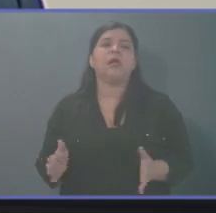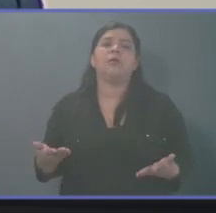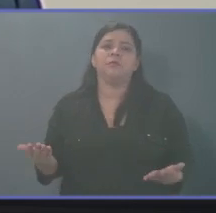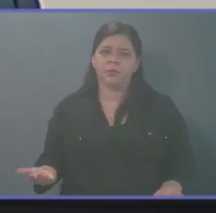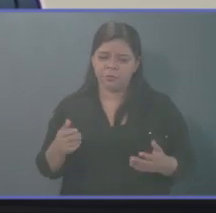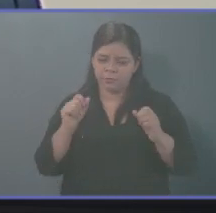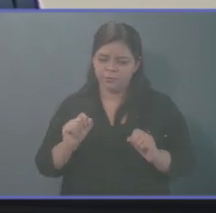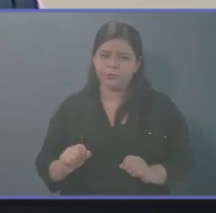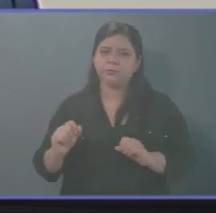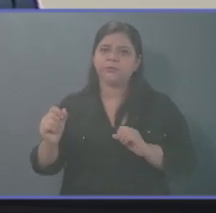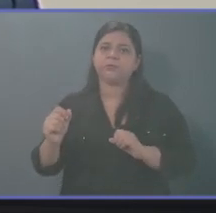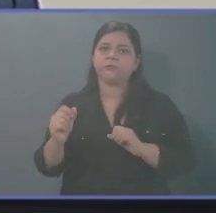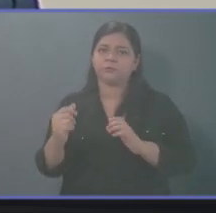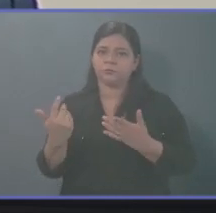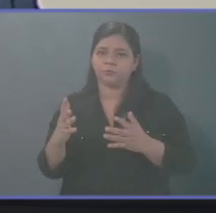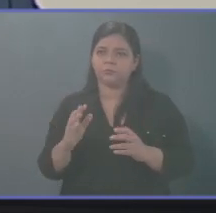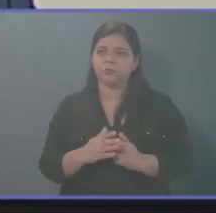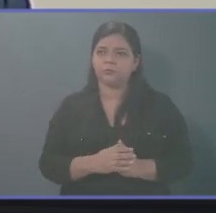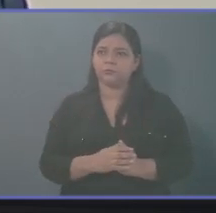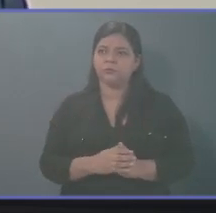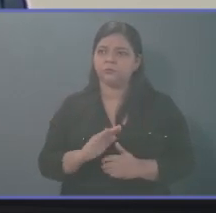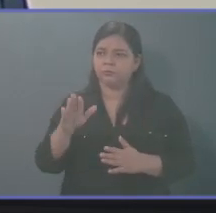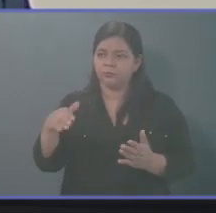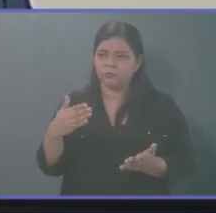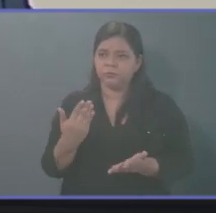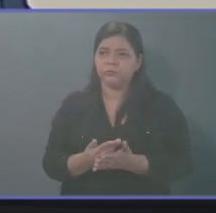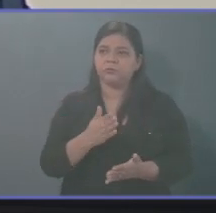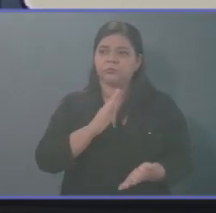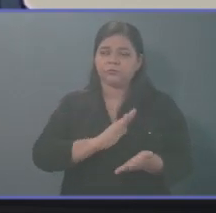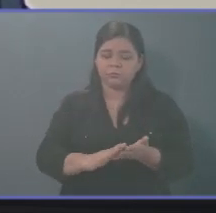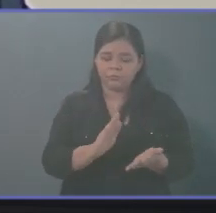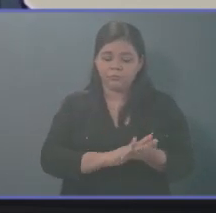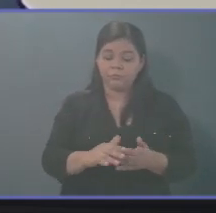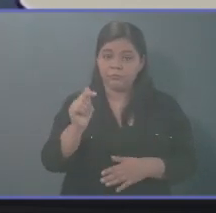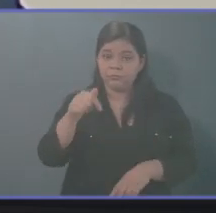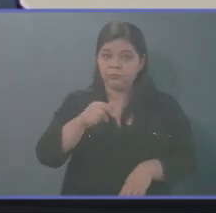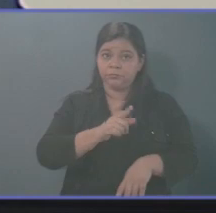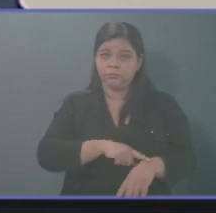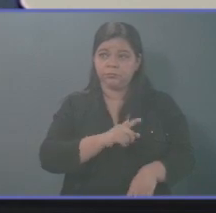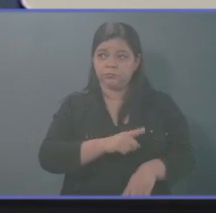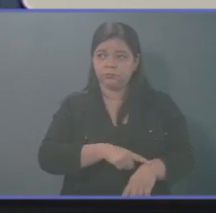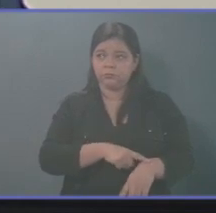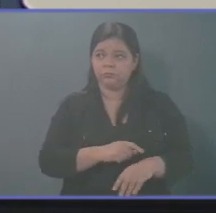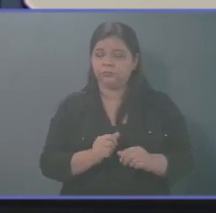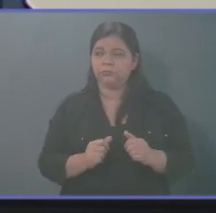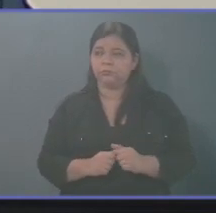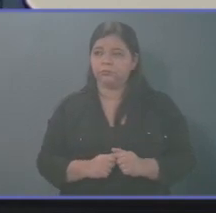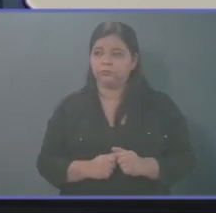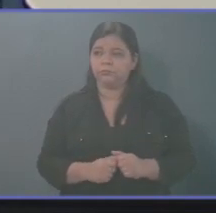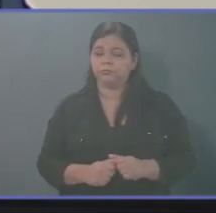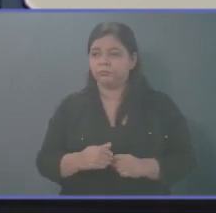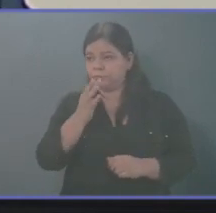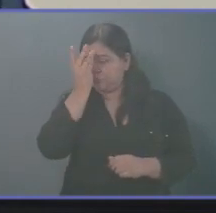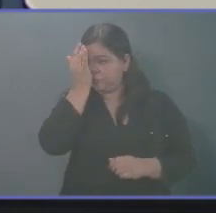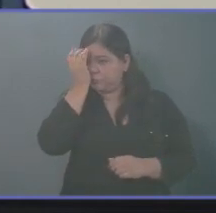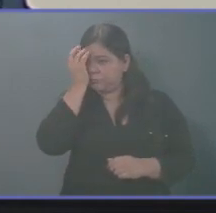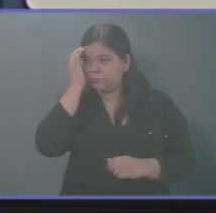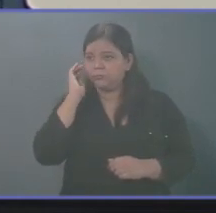puedan hacerle frente a todos los gastos en este periodo de